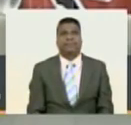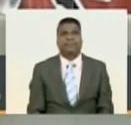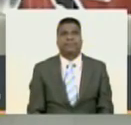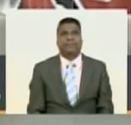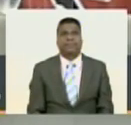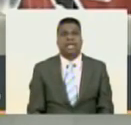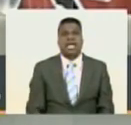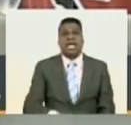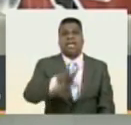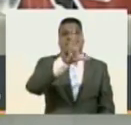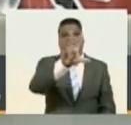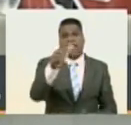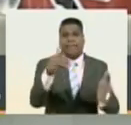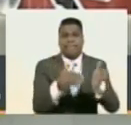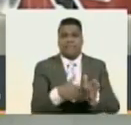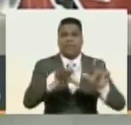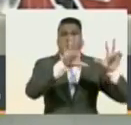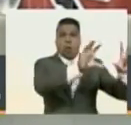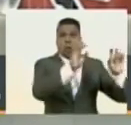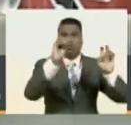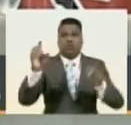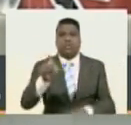de 3.800